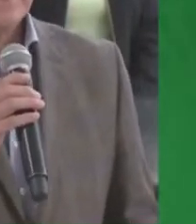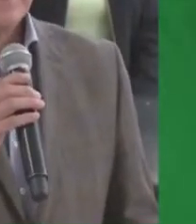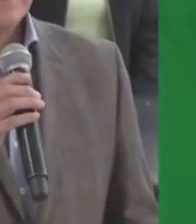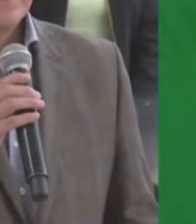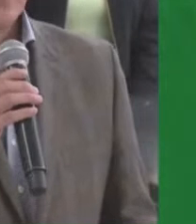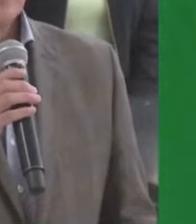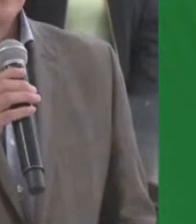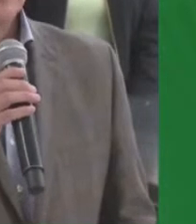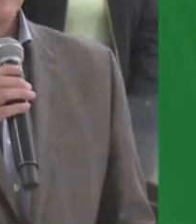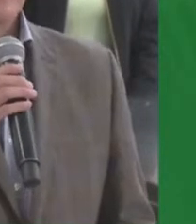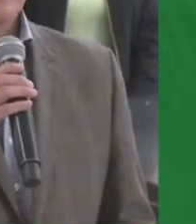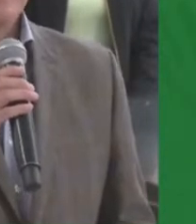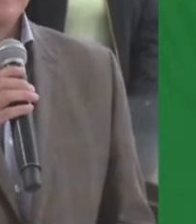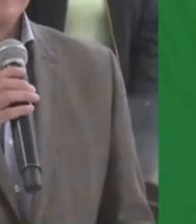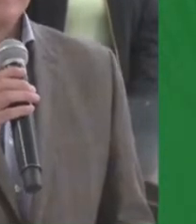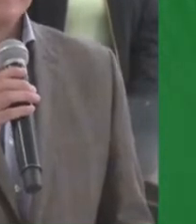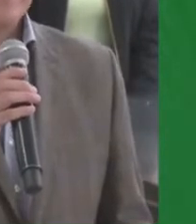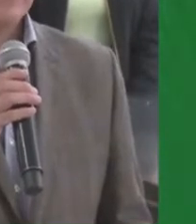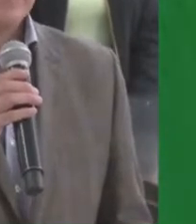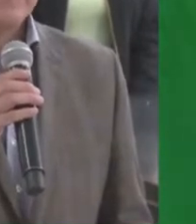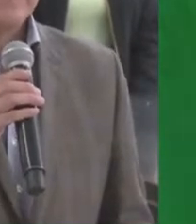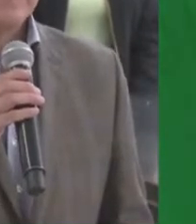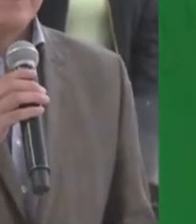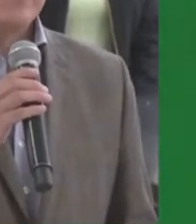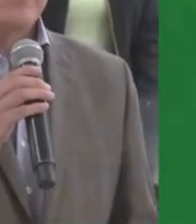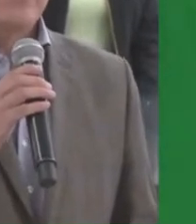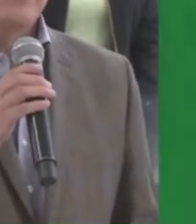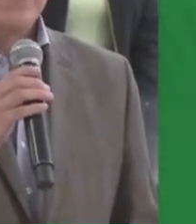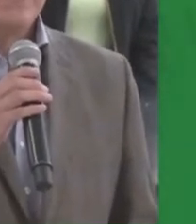son los mayormente interesados